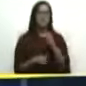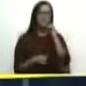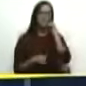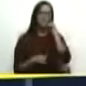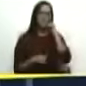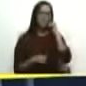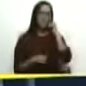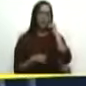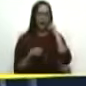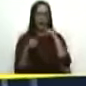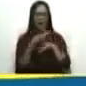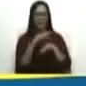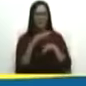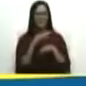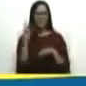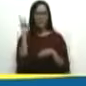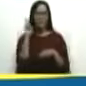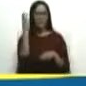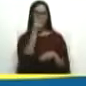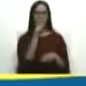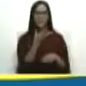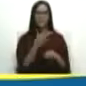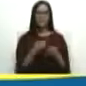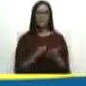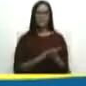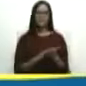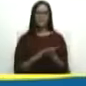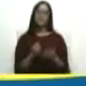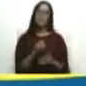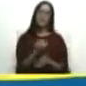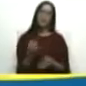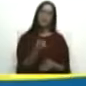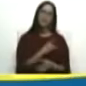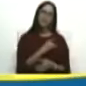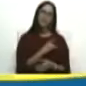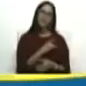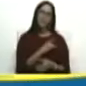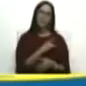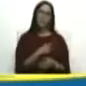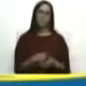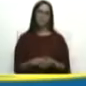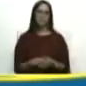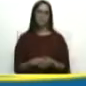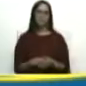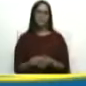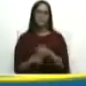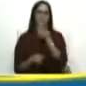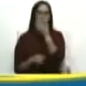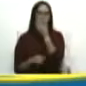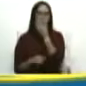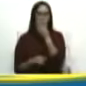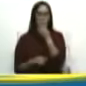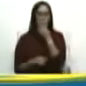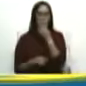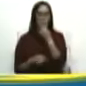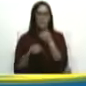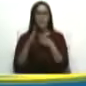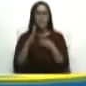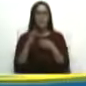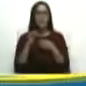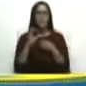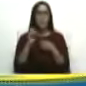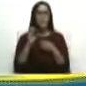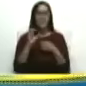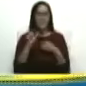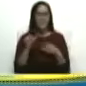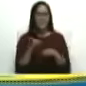A la gran misión Venezuela Bella para la recuperación de cuántas universidades, Sandra, ¿ah? Con bricomiles y con la gran misión